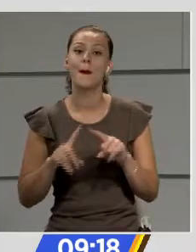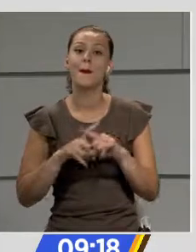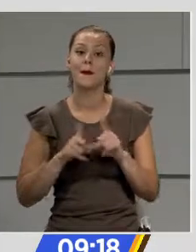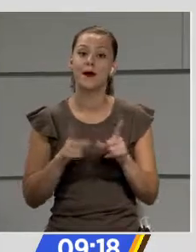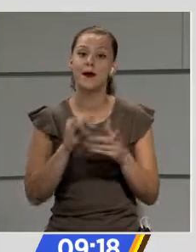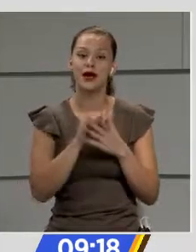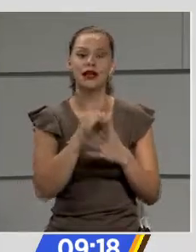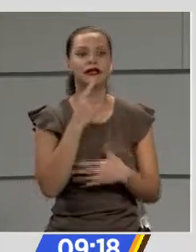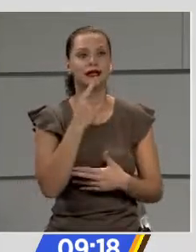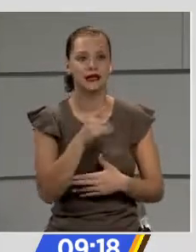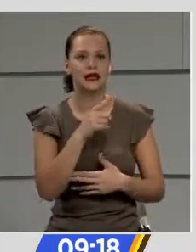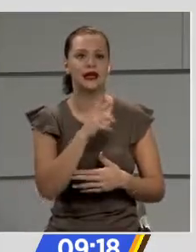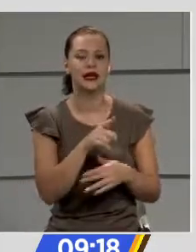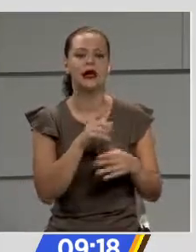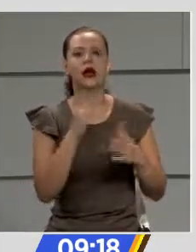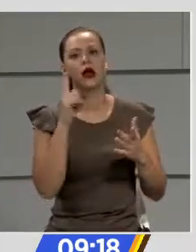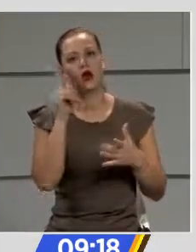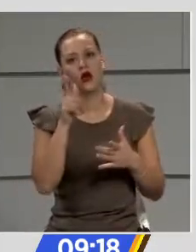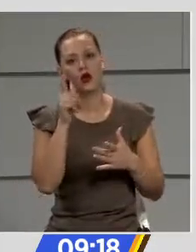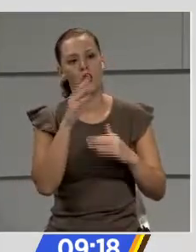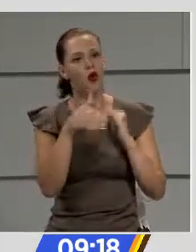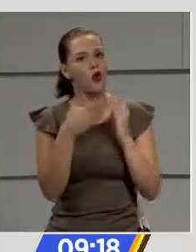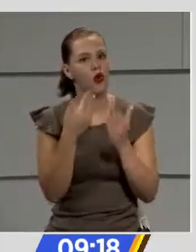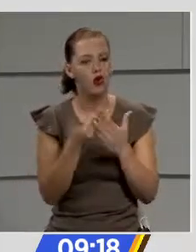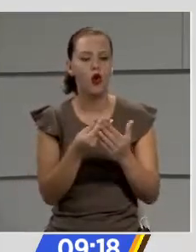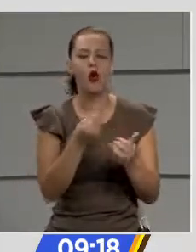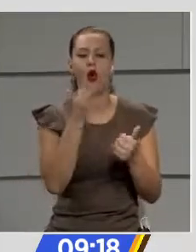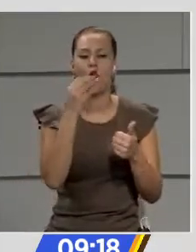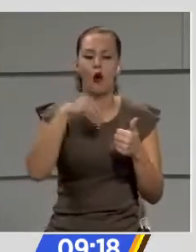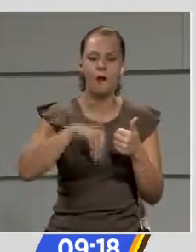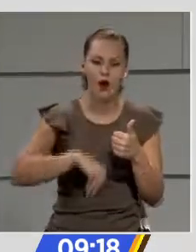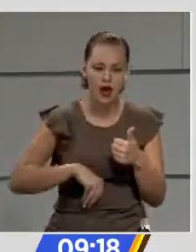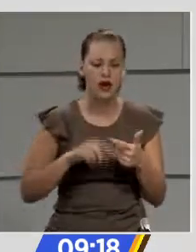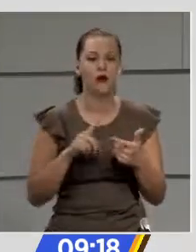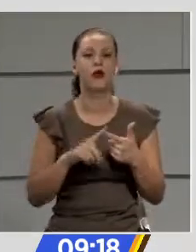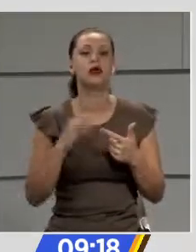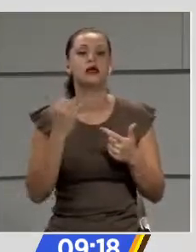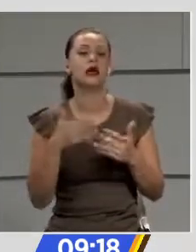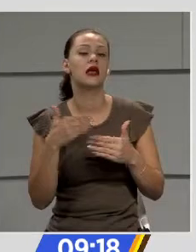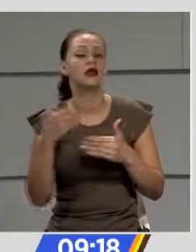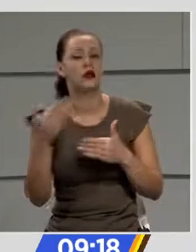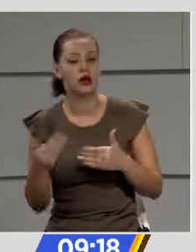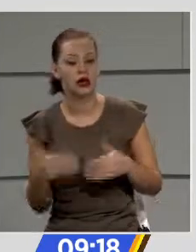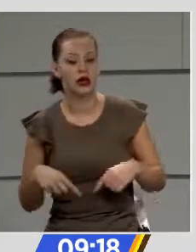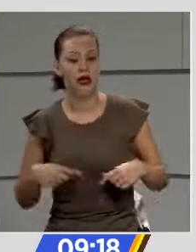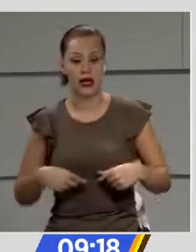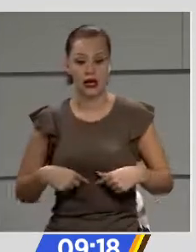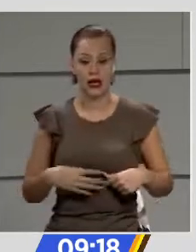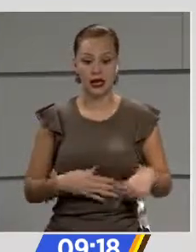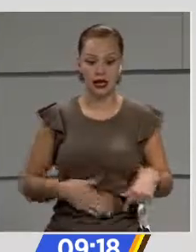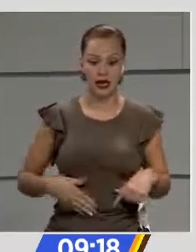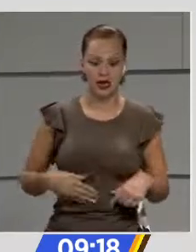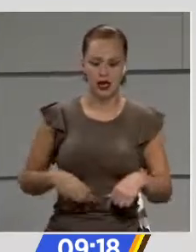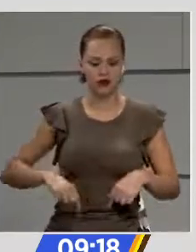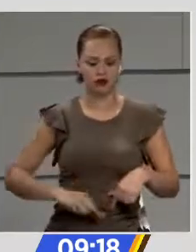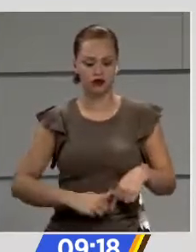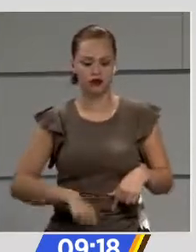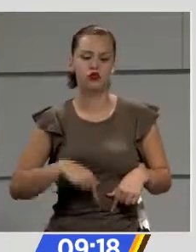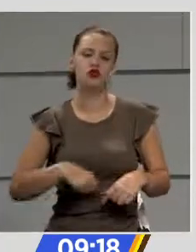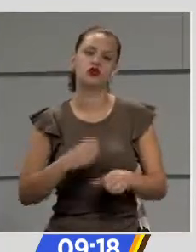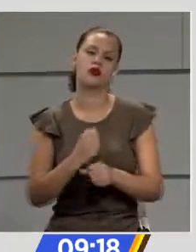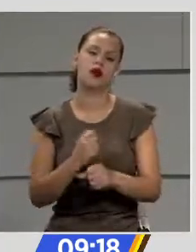está diciendo, y ahí por supuesto que llega todo lo que comemos. Uh-huh. Y ya después los intestinos hacen todo